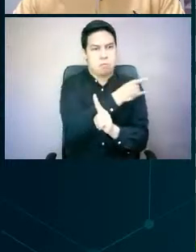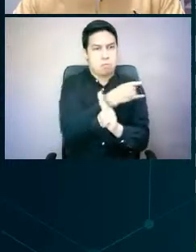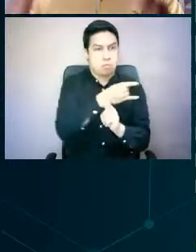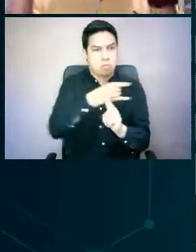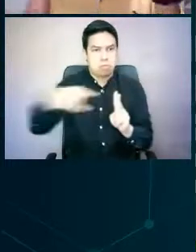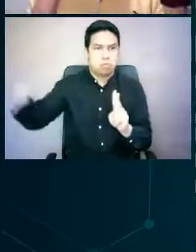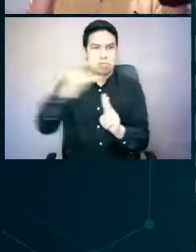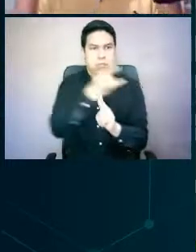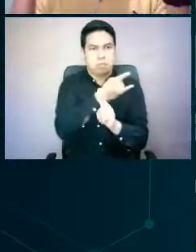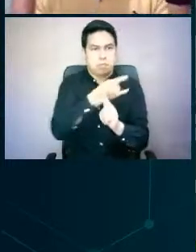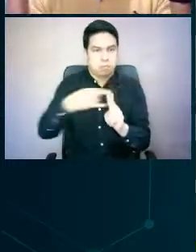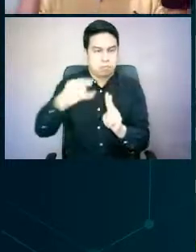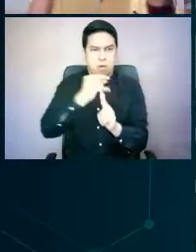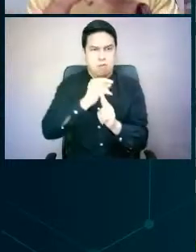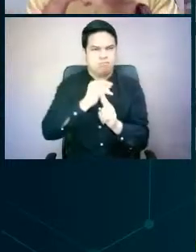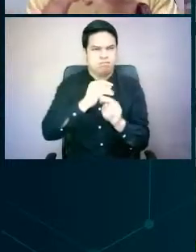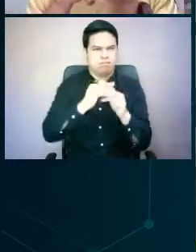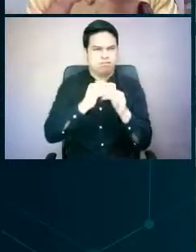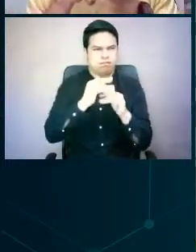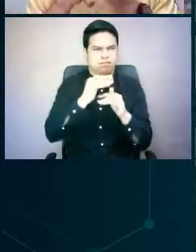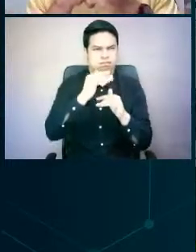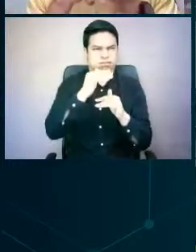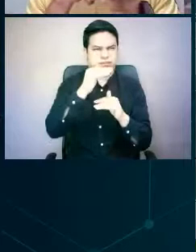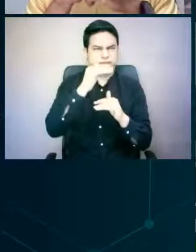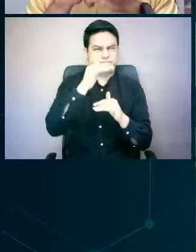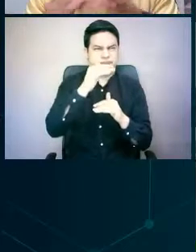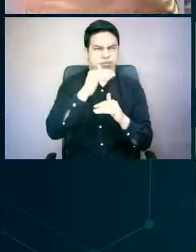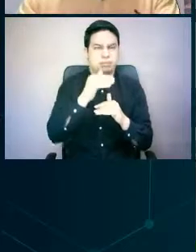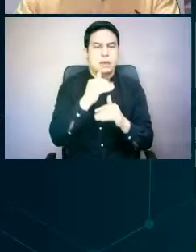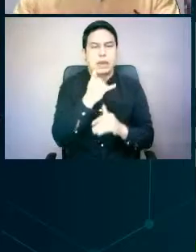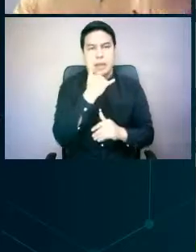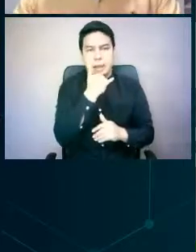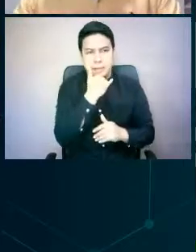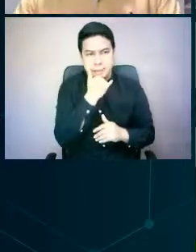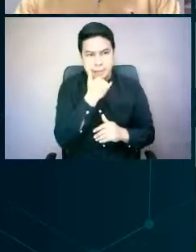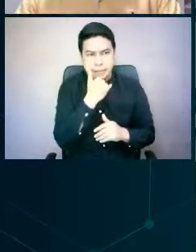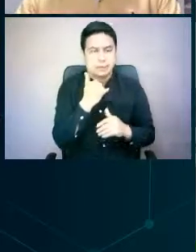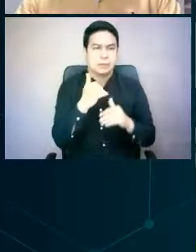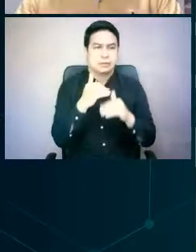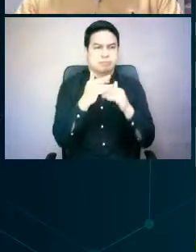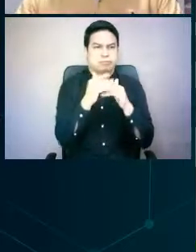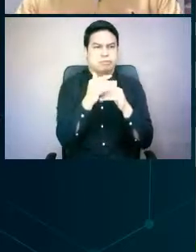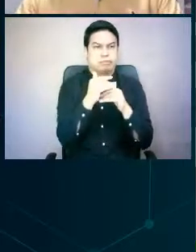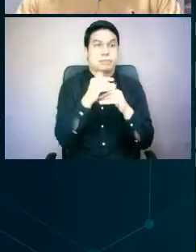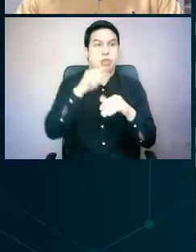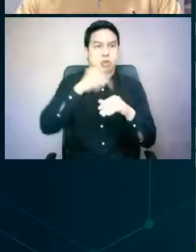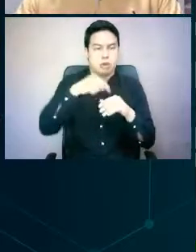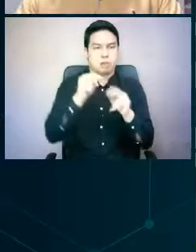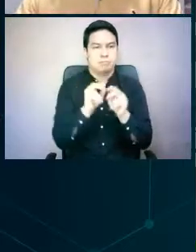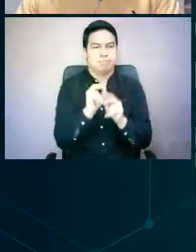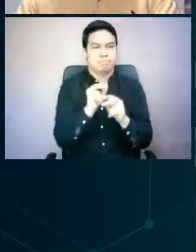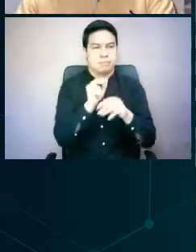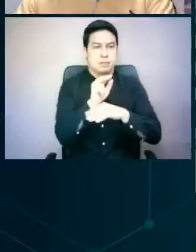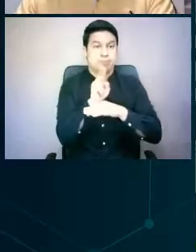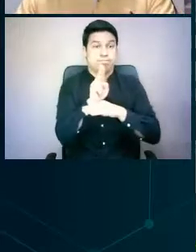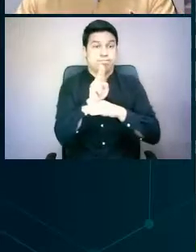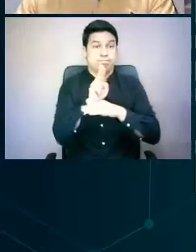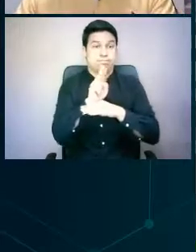apertura de los interruptores de ambos extremos de la línea para desenergizar el activo.